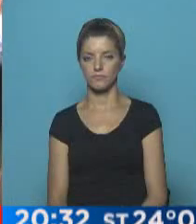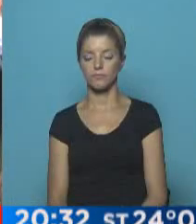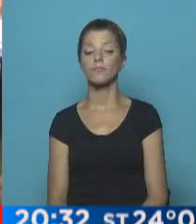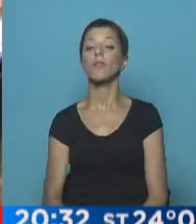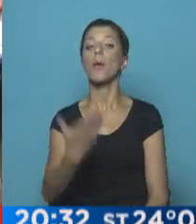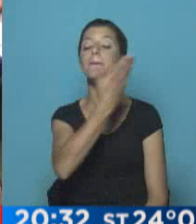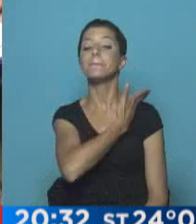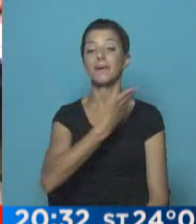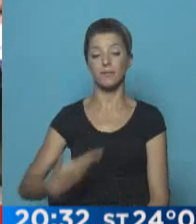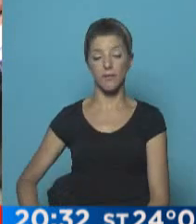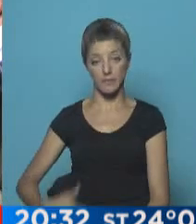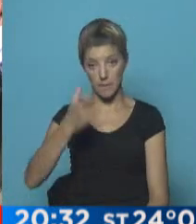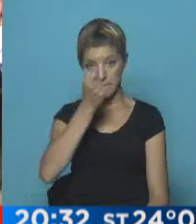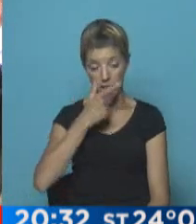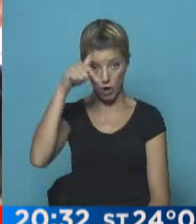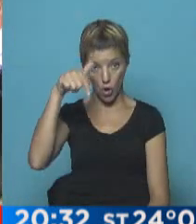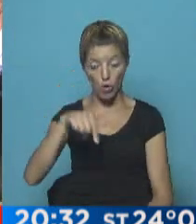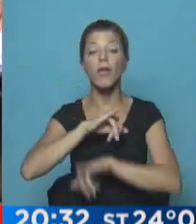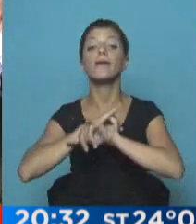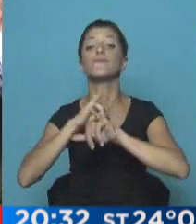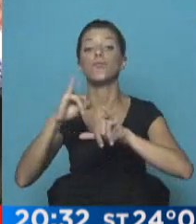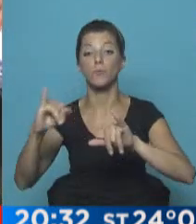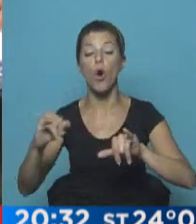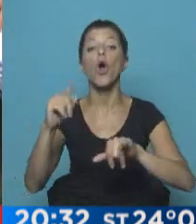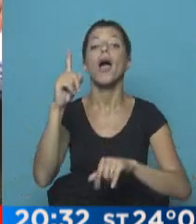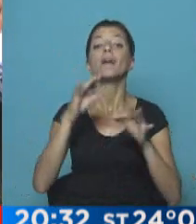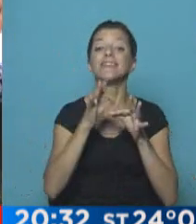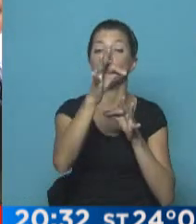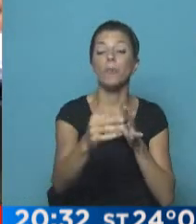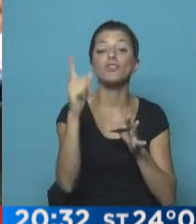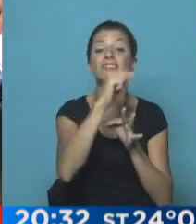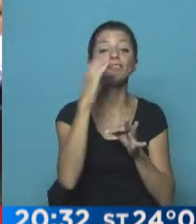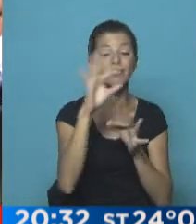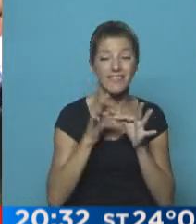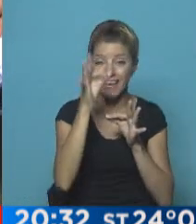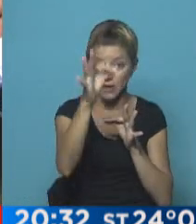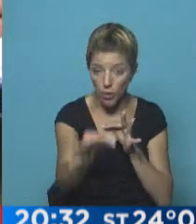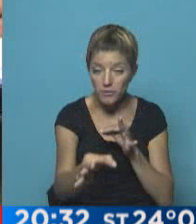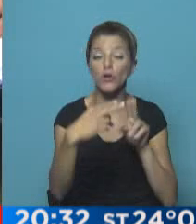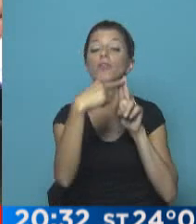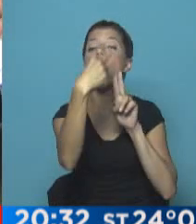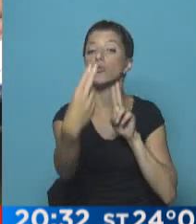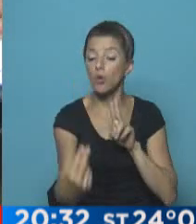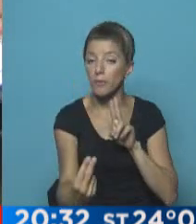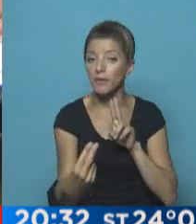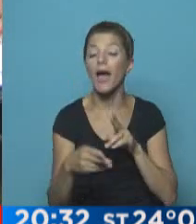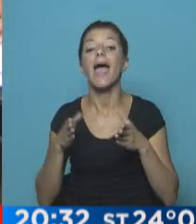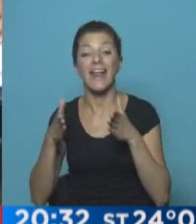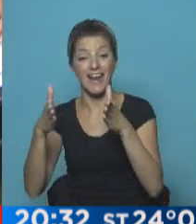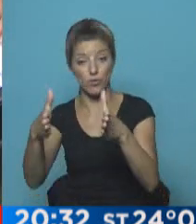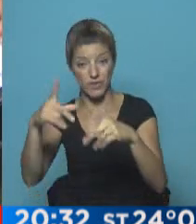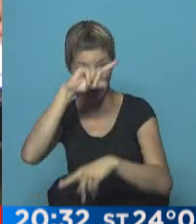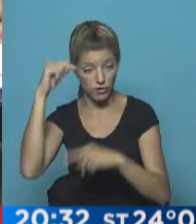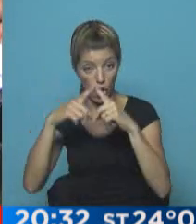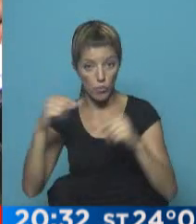presidente Mauricio Macri en la jornada de hoy anunció la construcción de 160 kilómetros de autovía en la ruta nacional número 40 que une dos provincias,